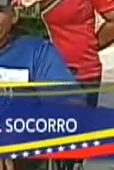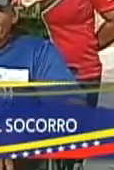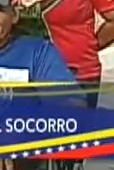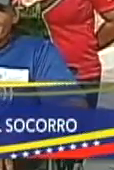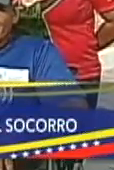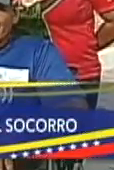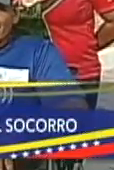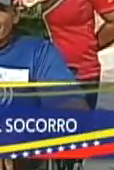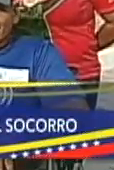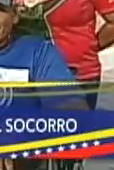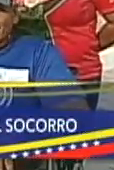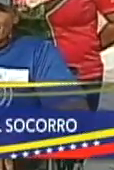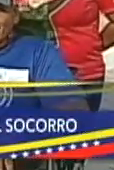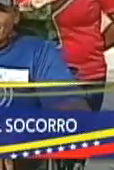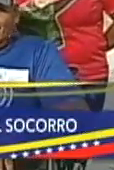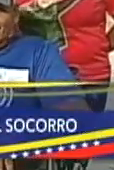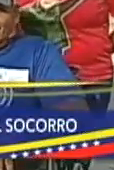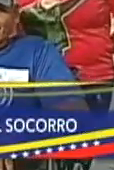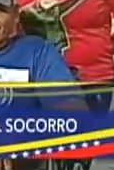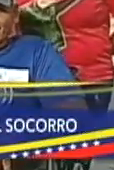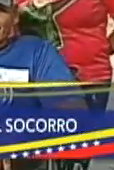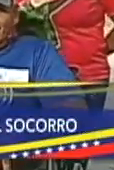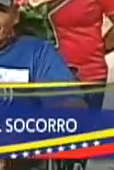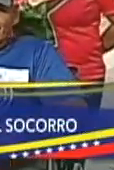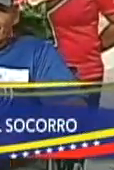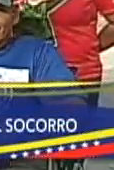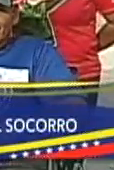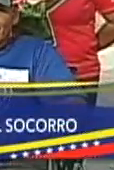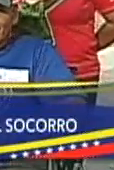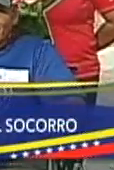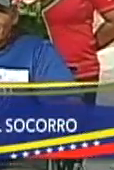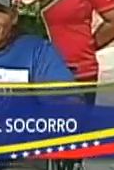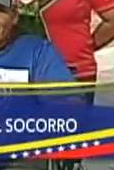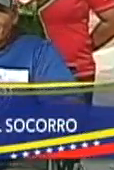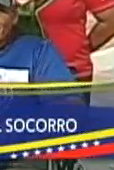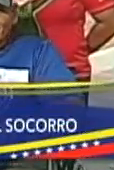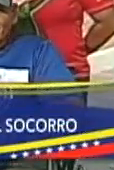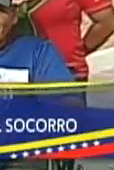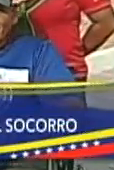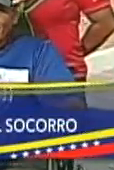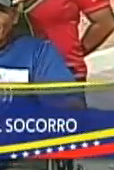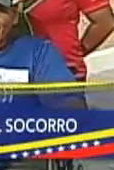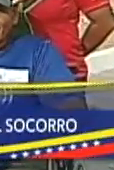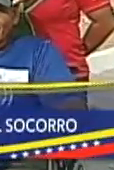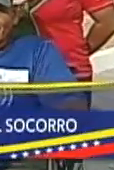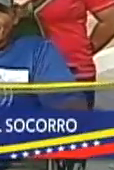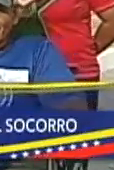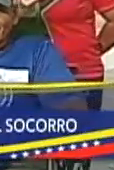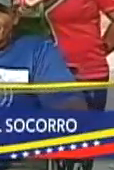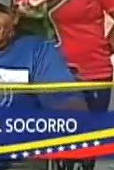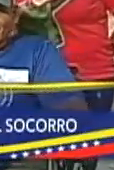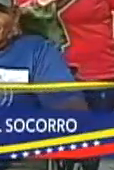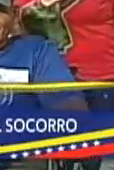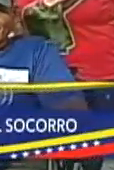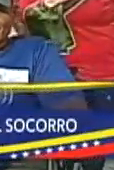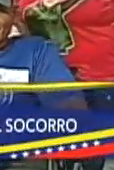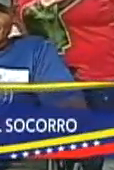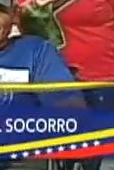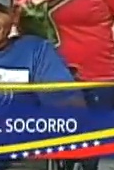pero la gente del norte de Santander, de Cúcuta, Villarrosario, se considera venezolano, porque es una relación humana, es una relación de más de 100